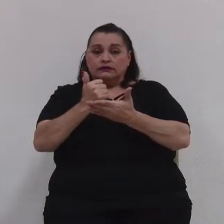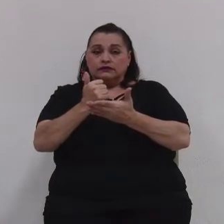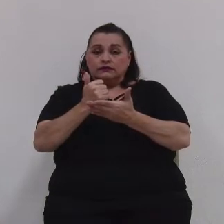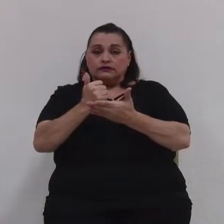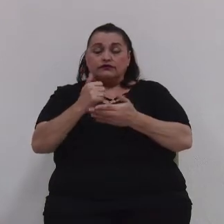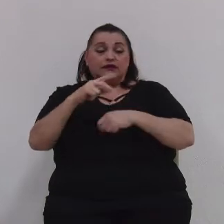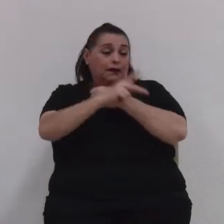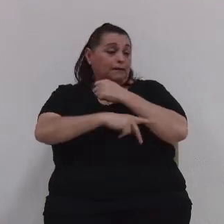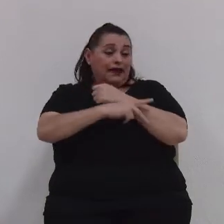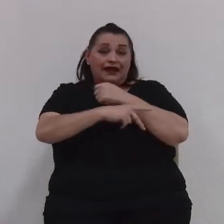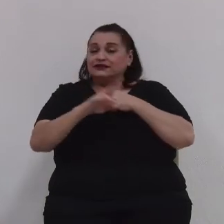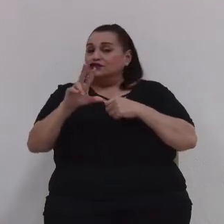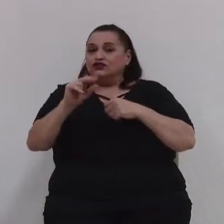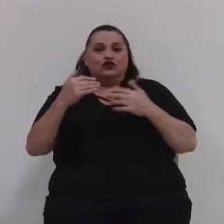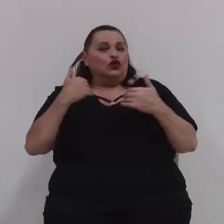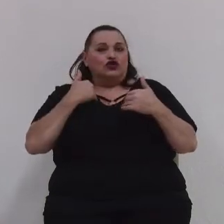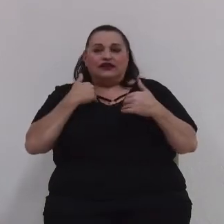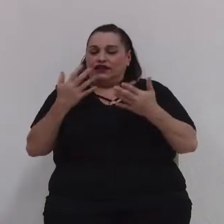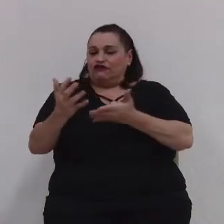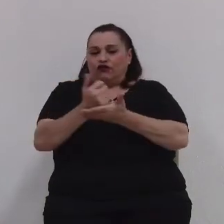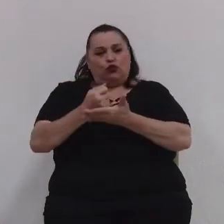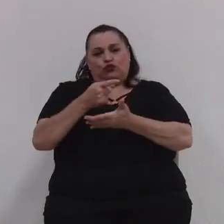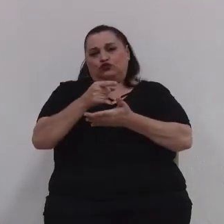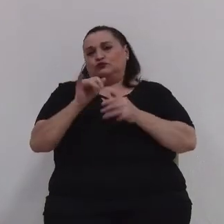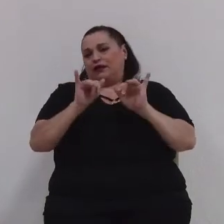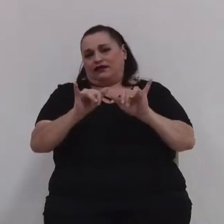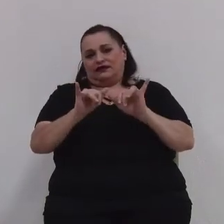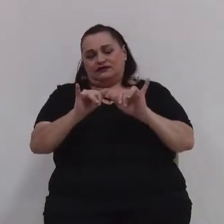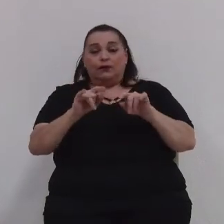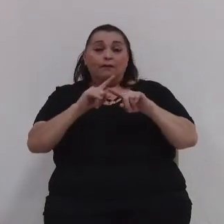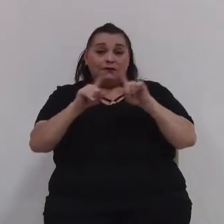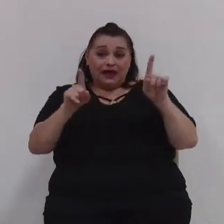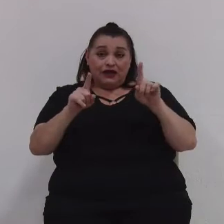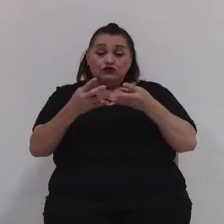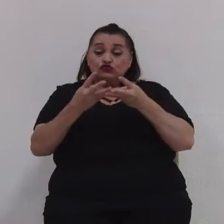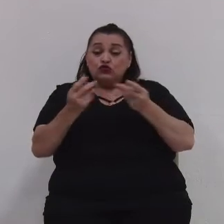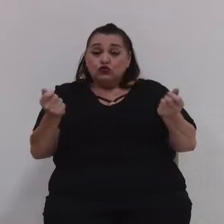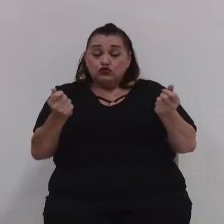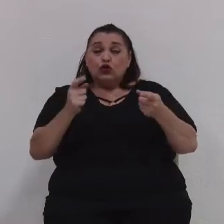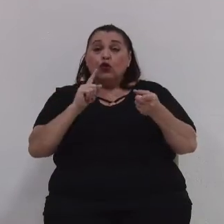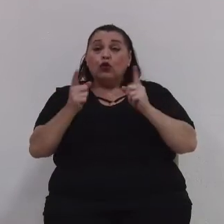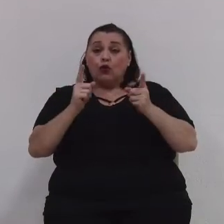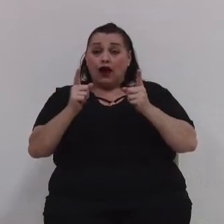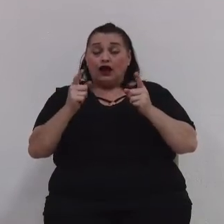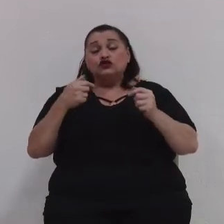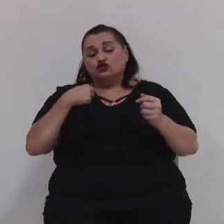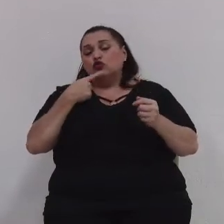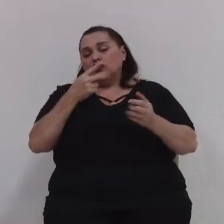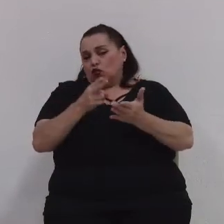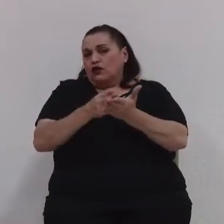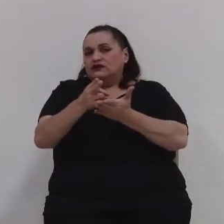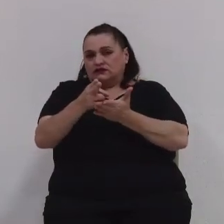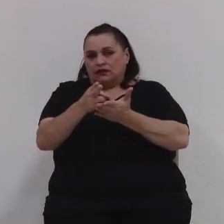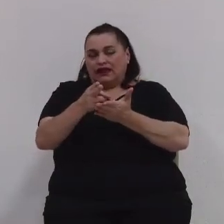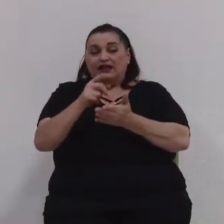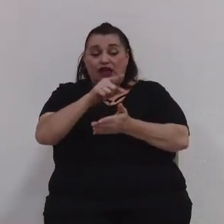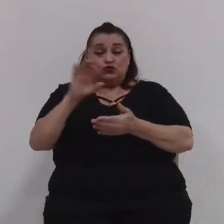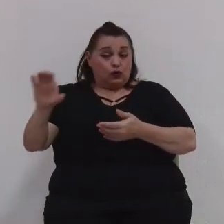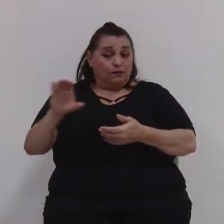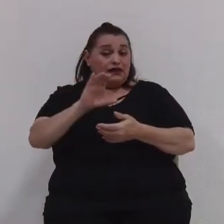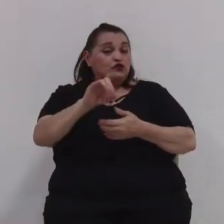el país no tiene los recursos para eso, pero y la solución sería, digo con toda franqueza, eso sería una inversión que hay que